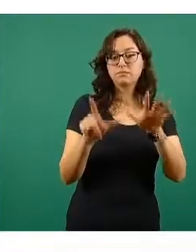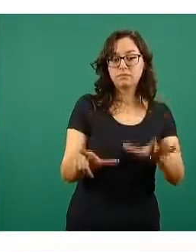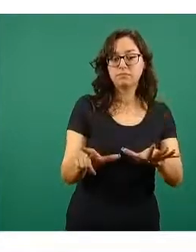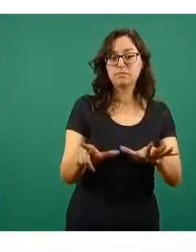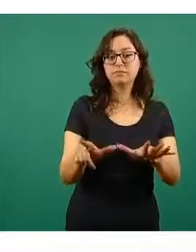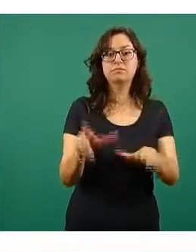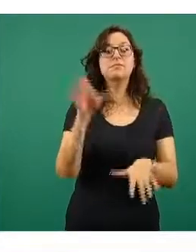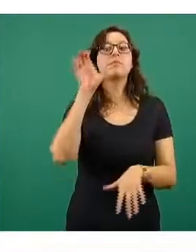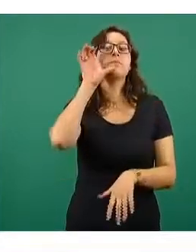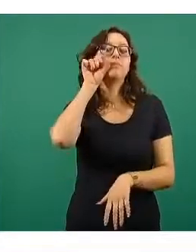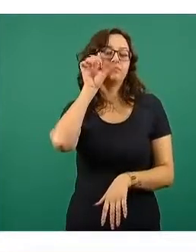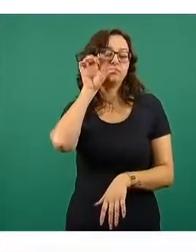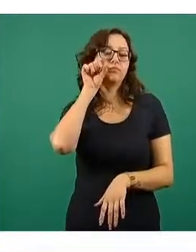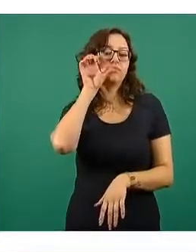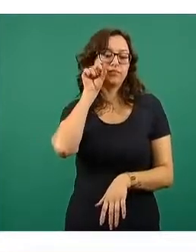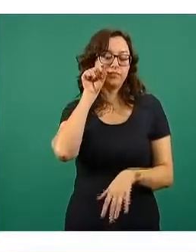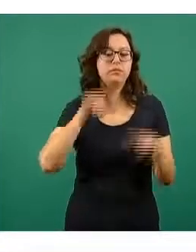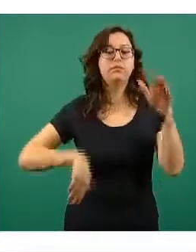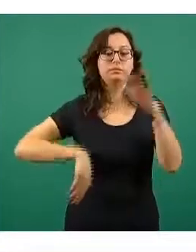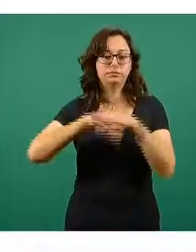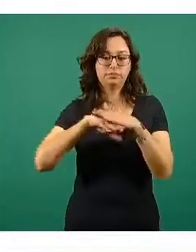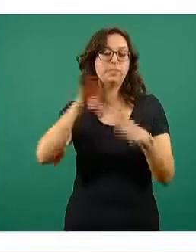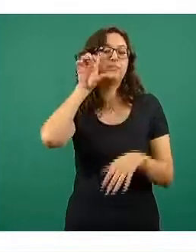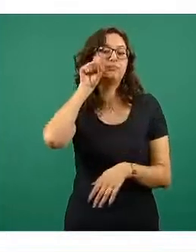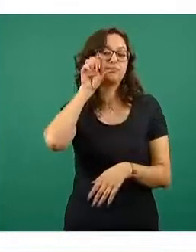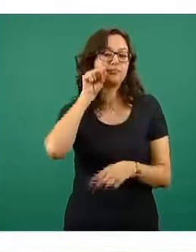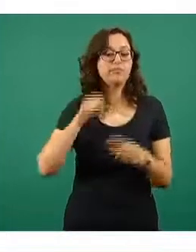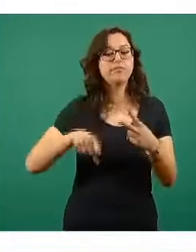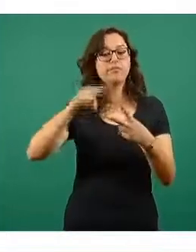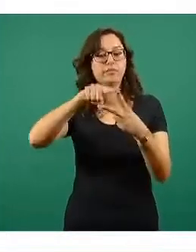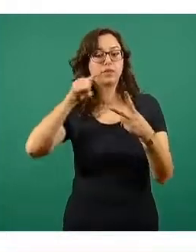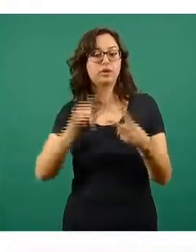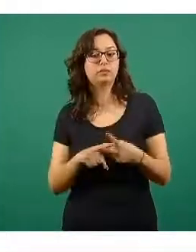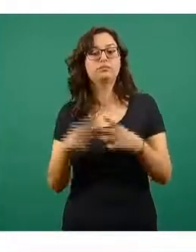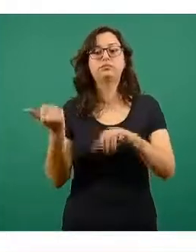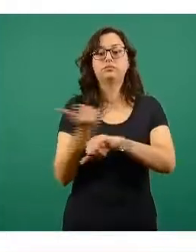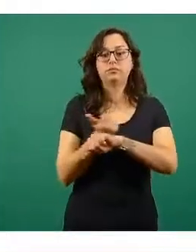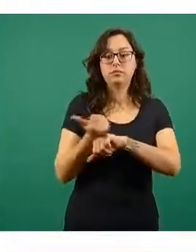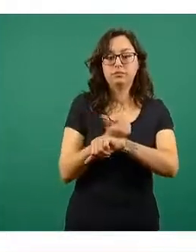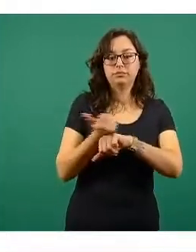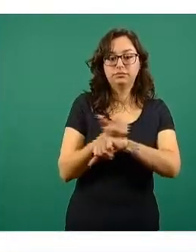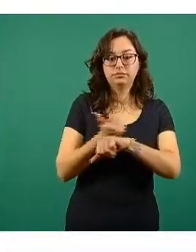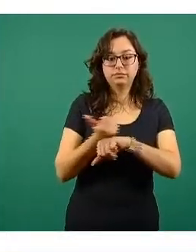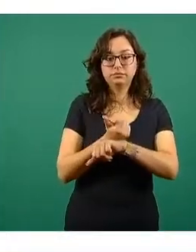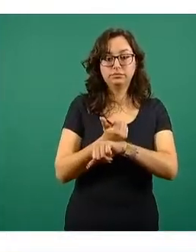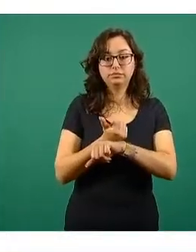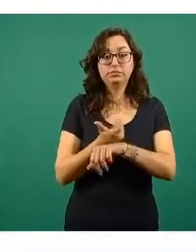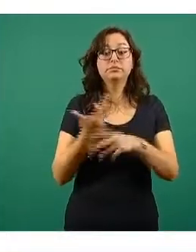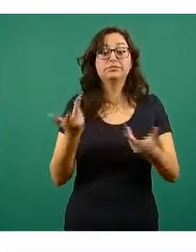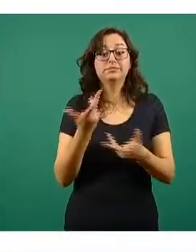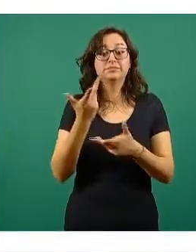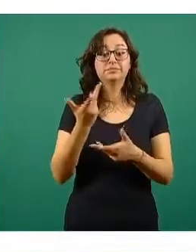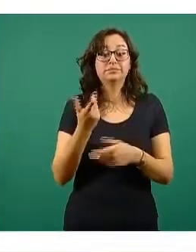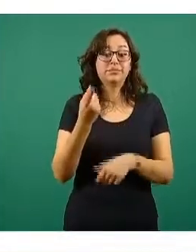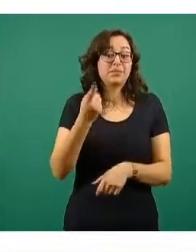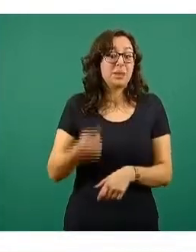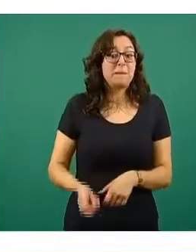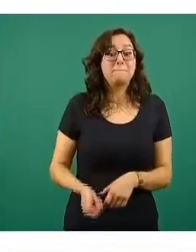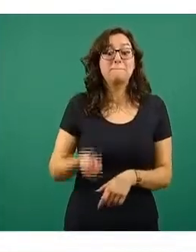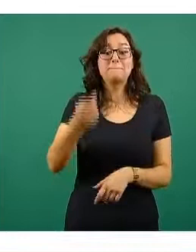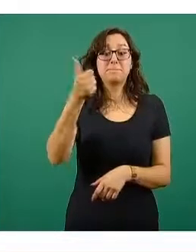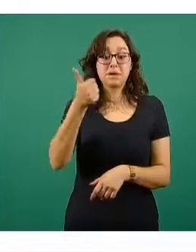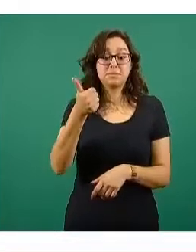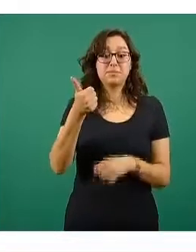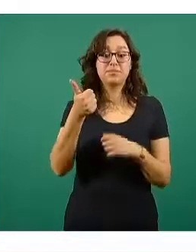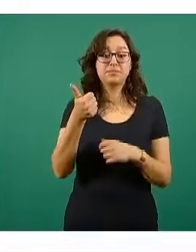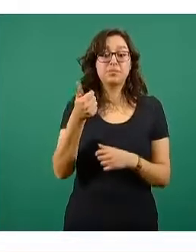el nivel alto de riesgo, naranja, 2 en amarillo, y por primera vez regresamos a un